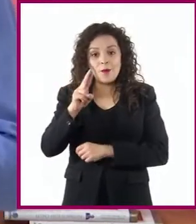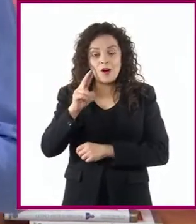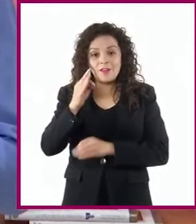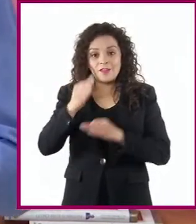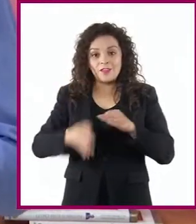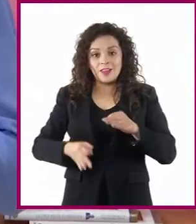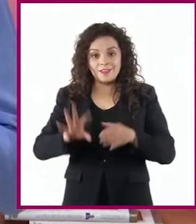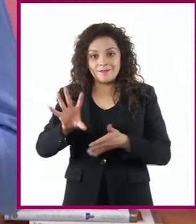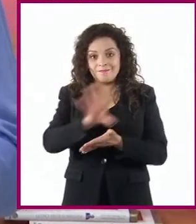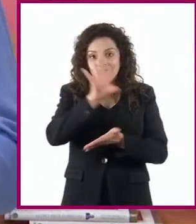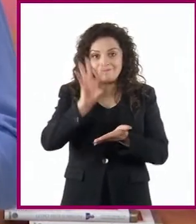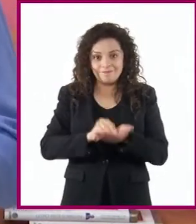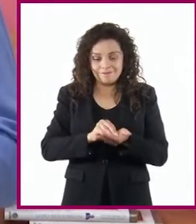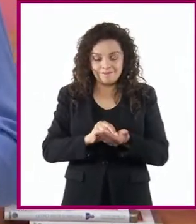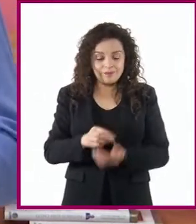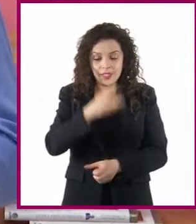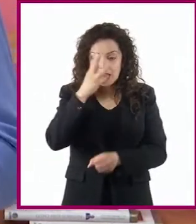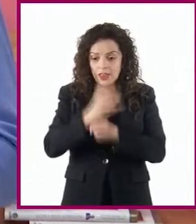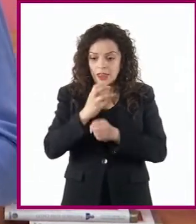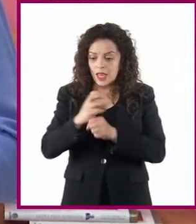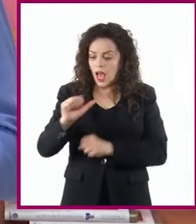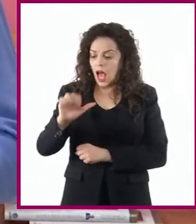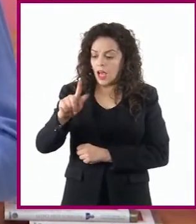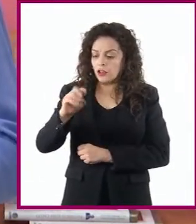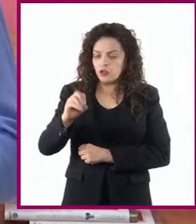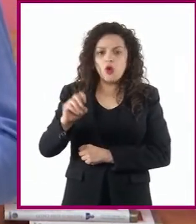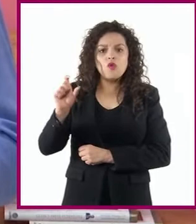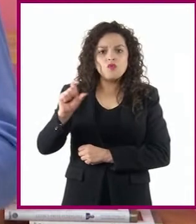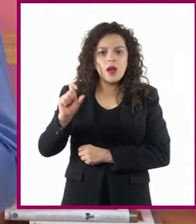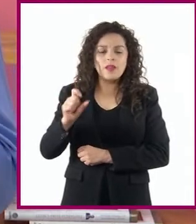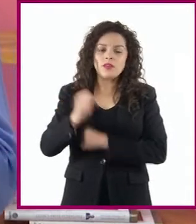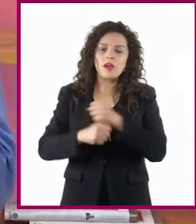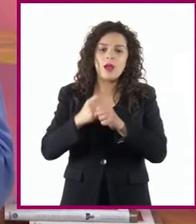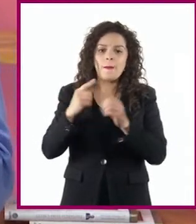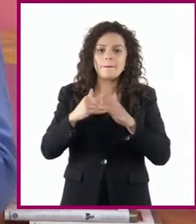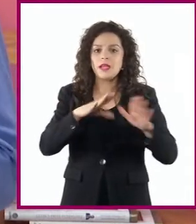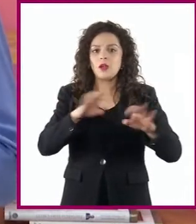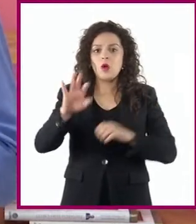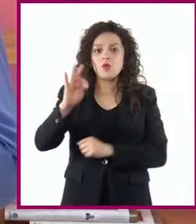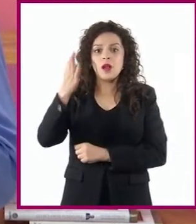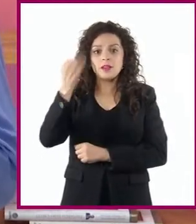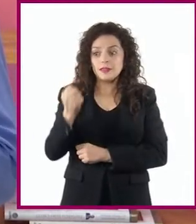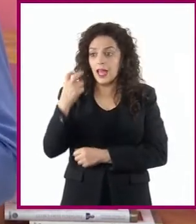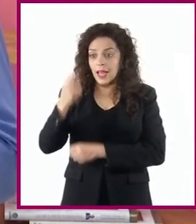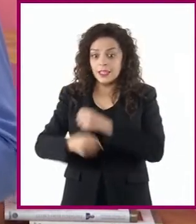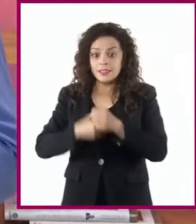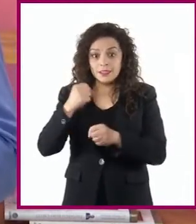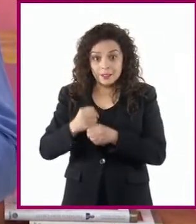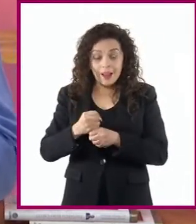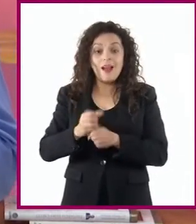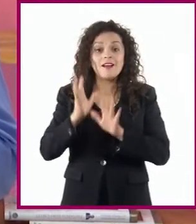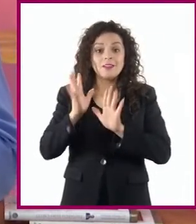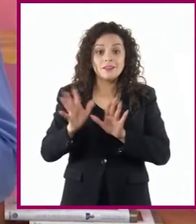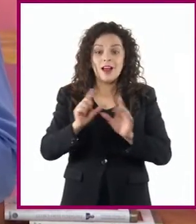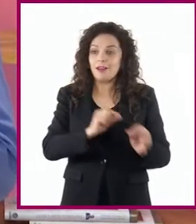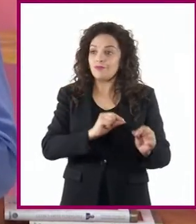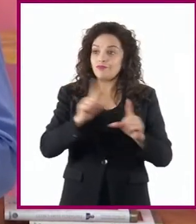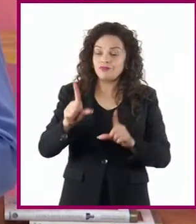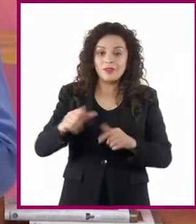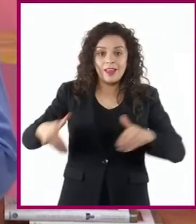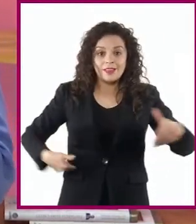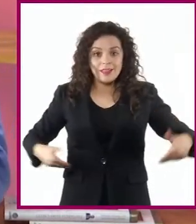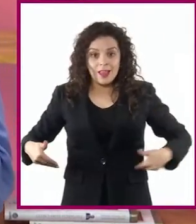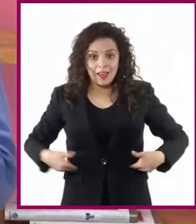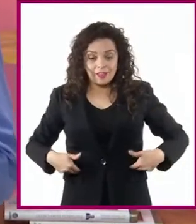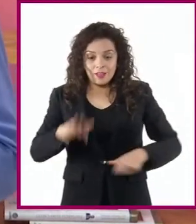tercer acto sucede en 1949, año en que se estrenó la obra. Fernando, hijo de Elvira y